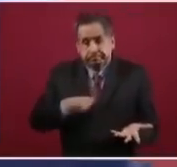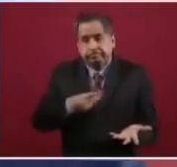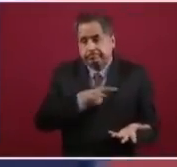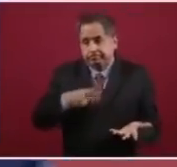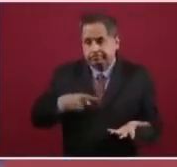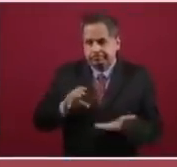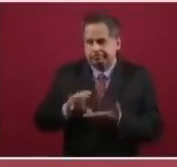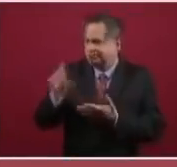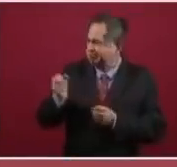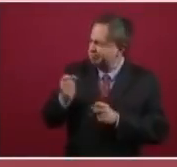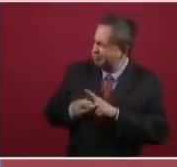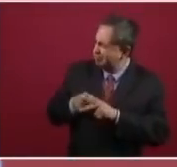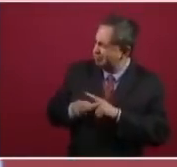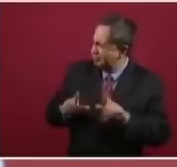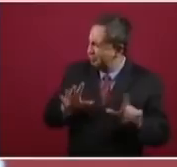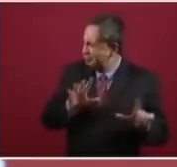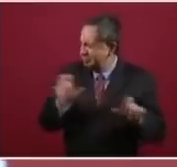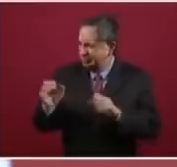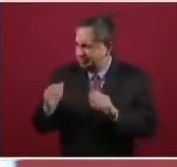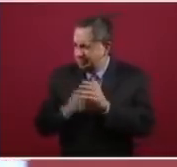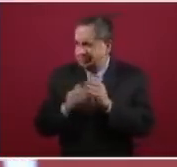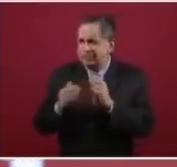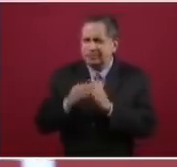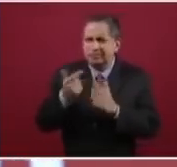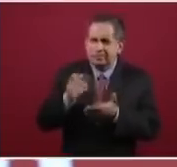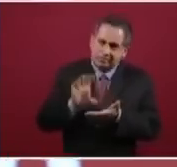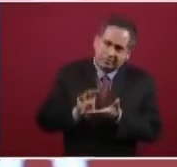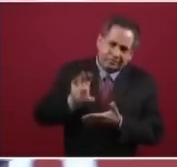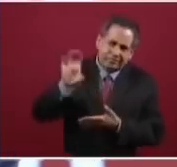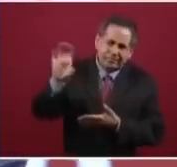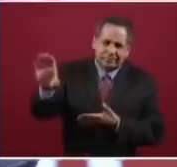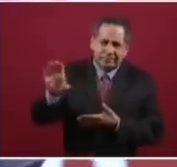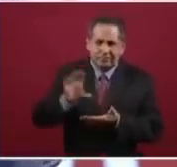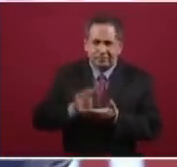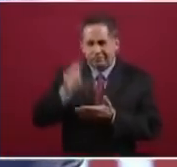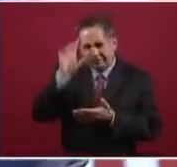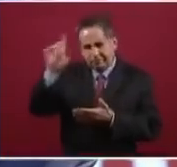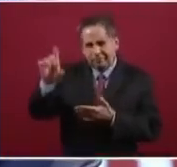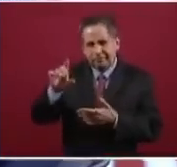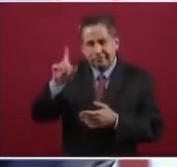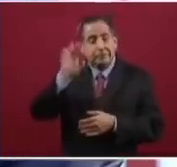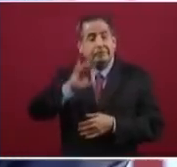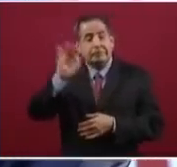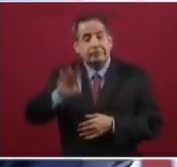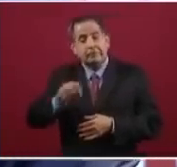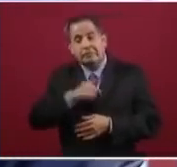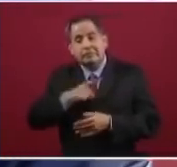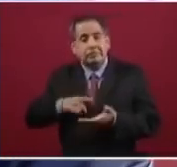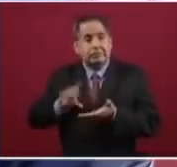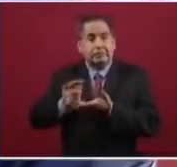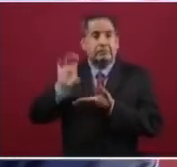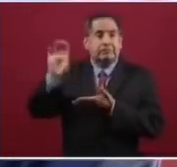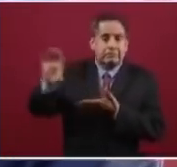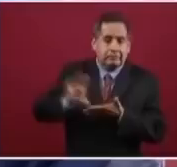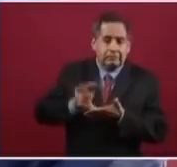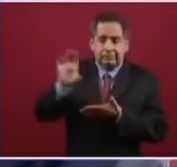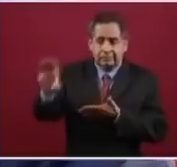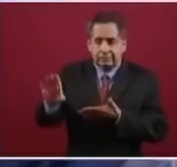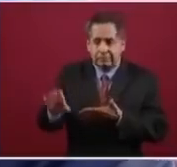cuanto están estimando 700 mil millones sólo para el pago de intereses de la deuda